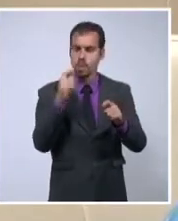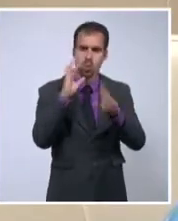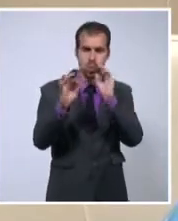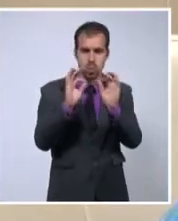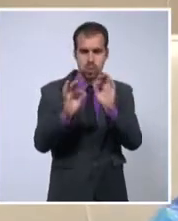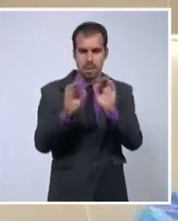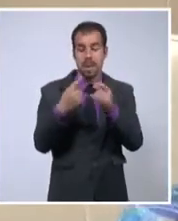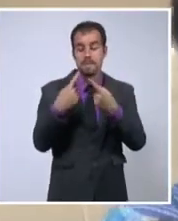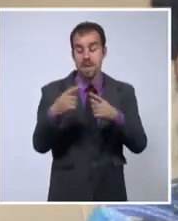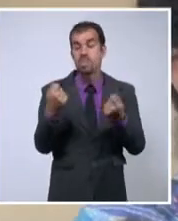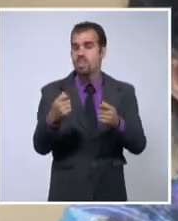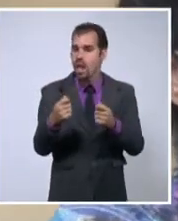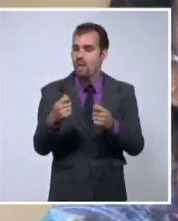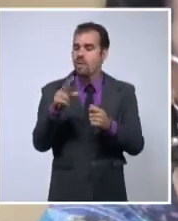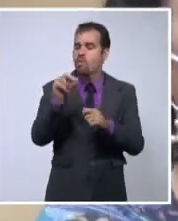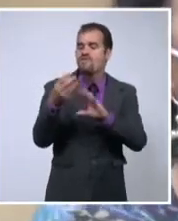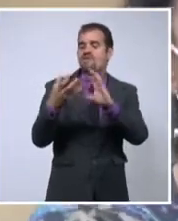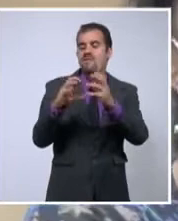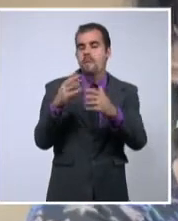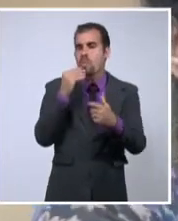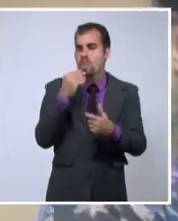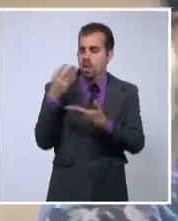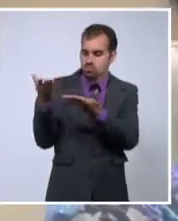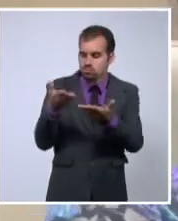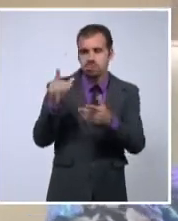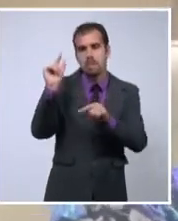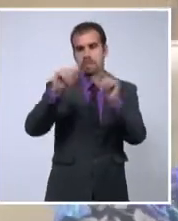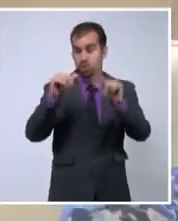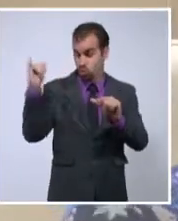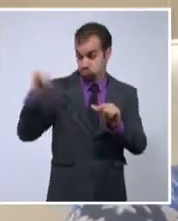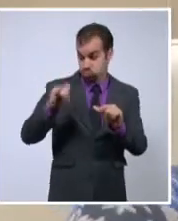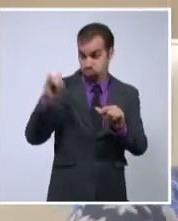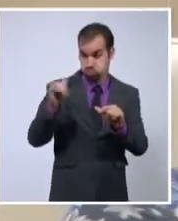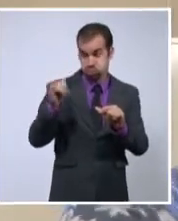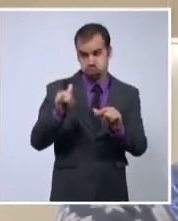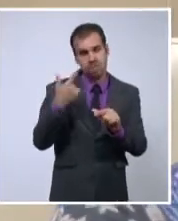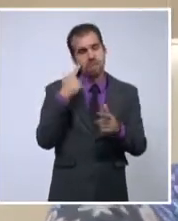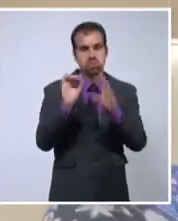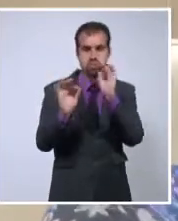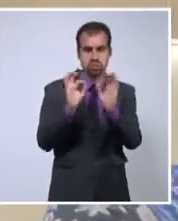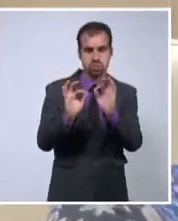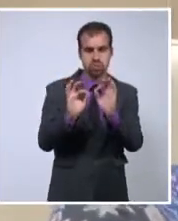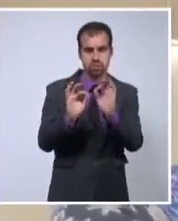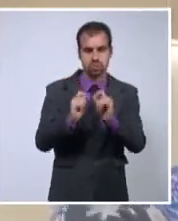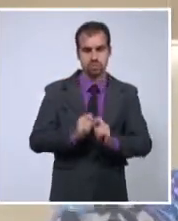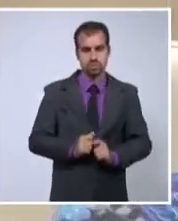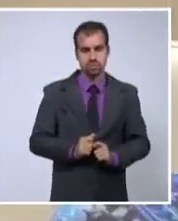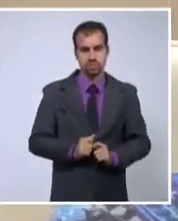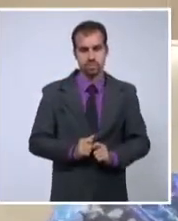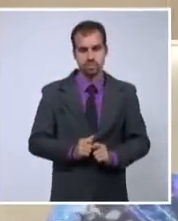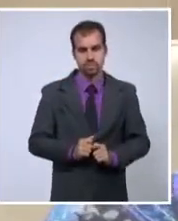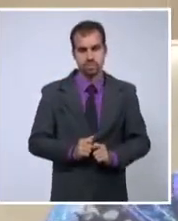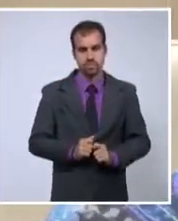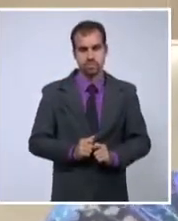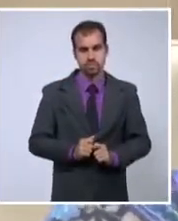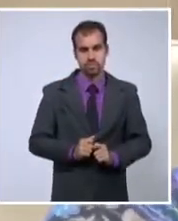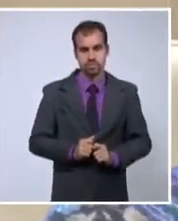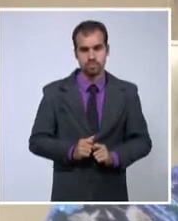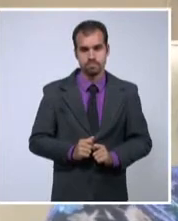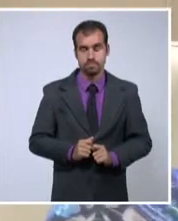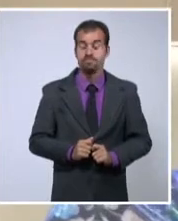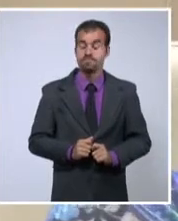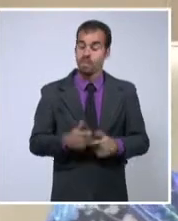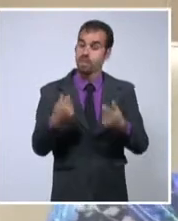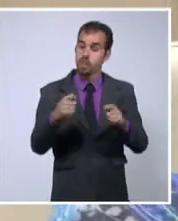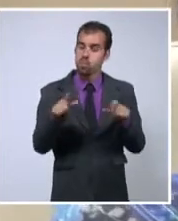a los visitantes. Y las personas todavía están en la vieja normalidad para recibir a los visitantes. Es decir, hay que tratar